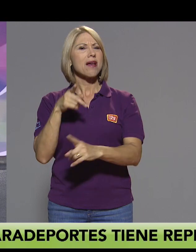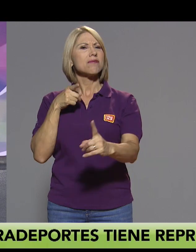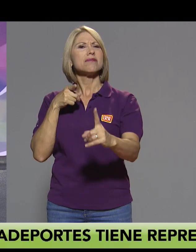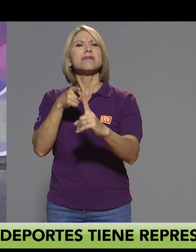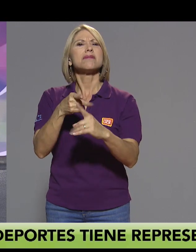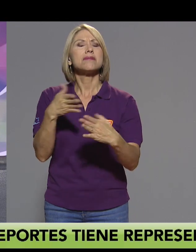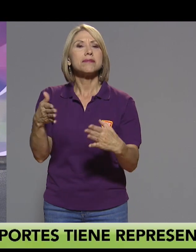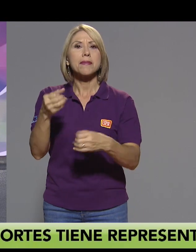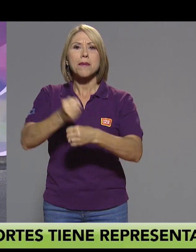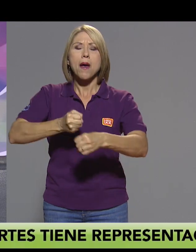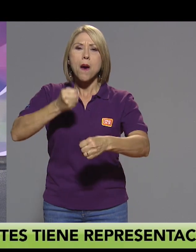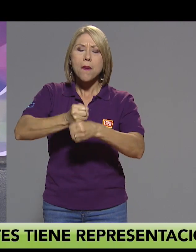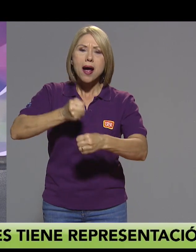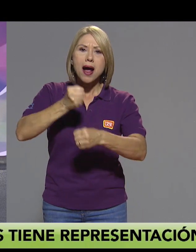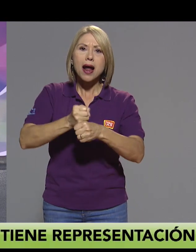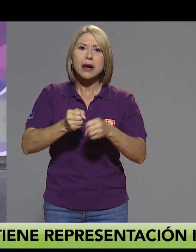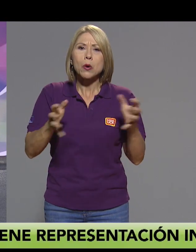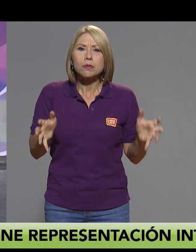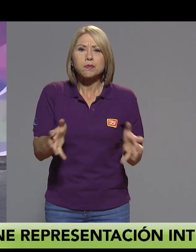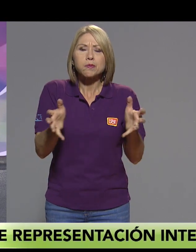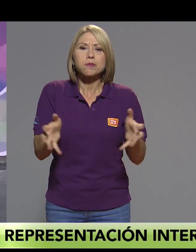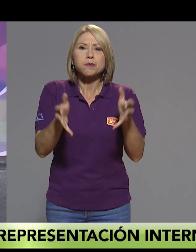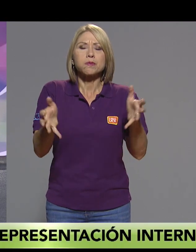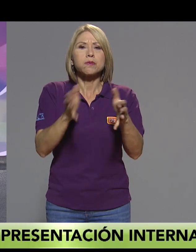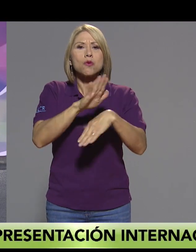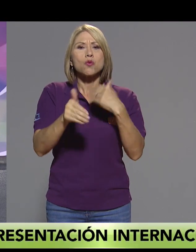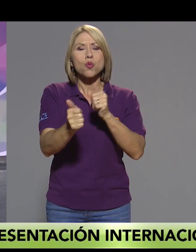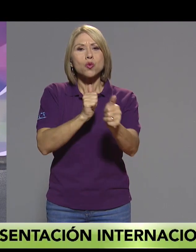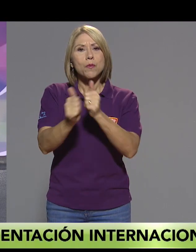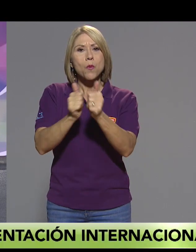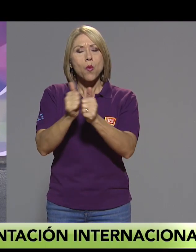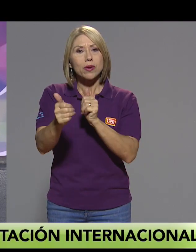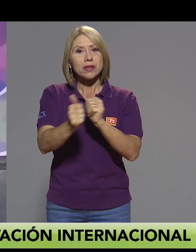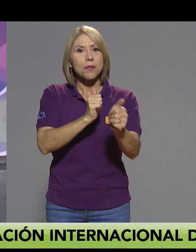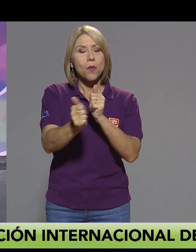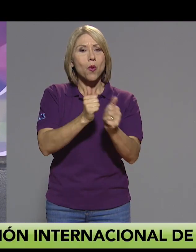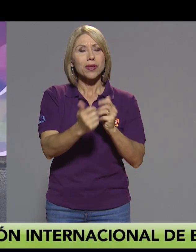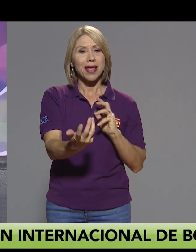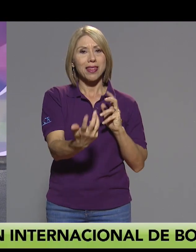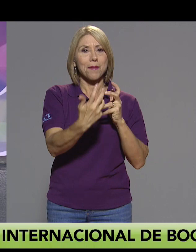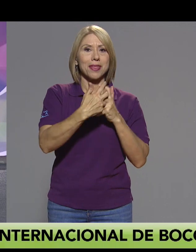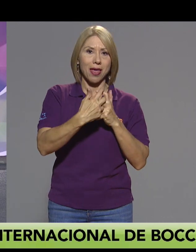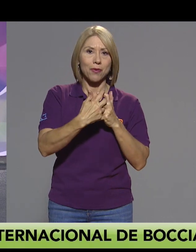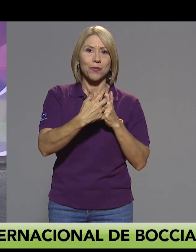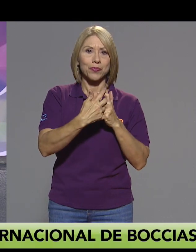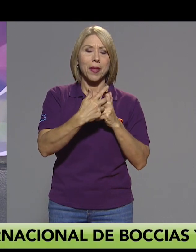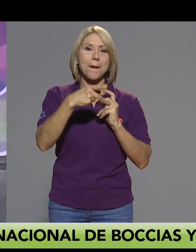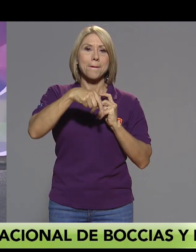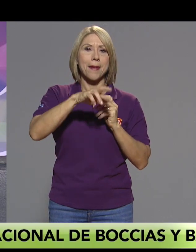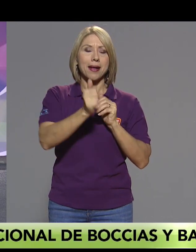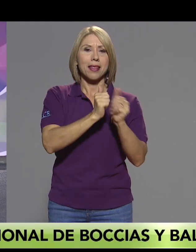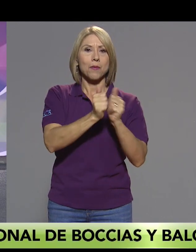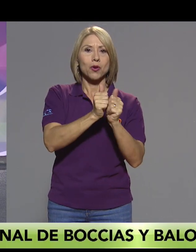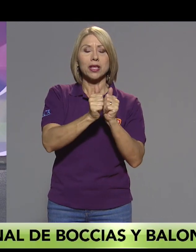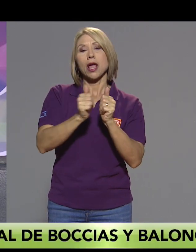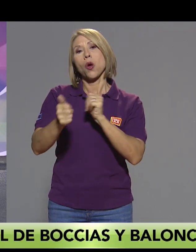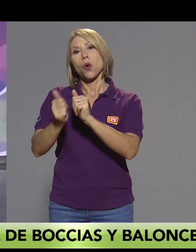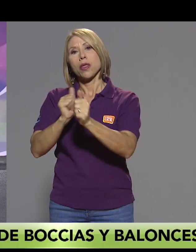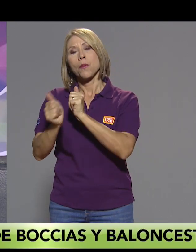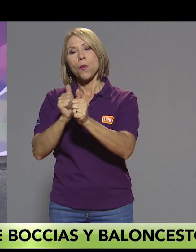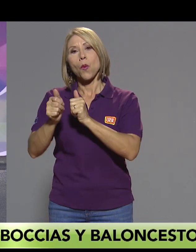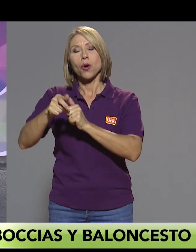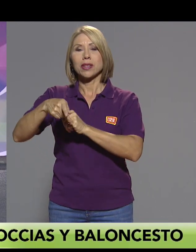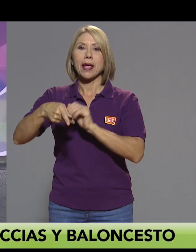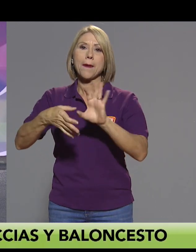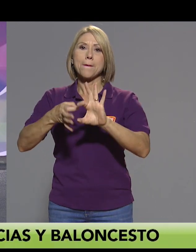despertar todos esos deportes este a nivel tanto de deporte adaptado para deporte deporte paralímpico y bueno esa ha sido la tarea